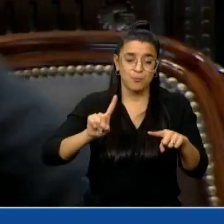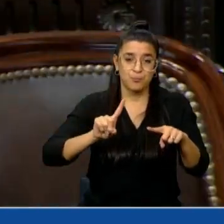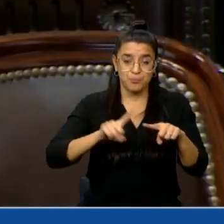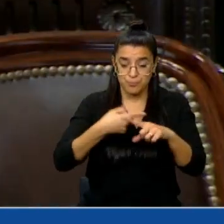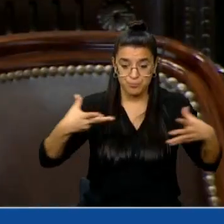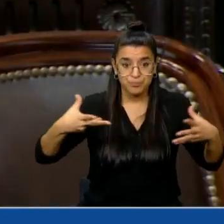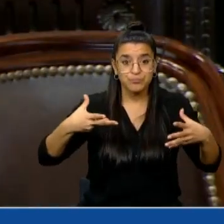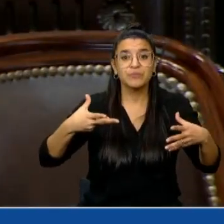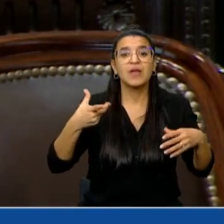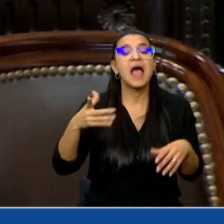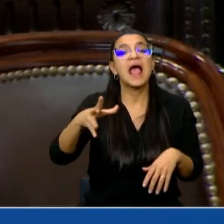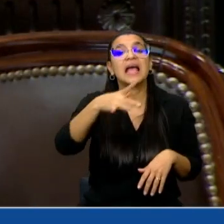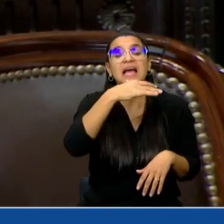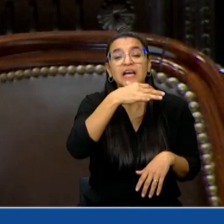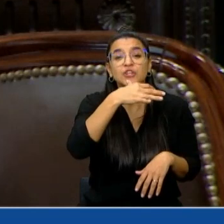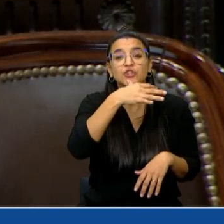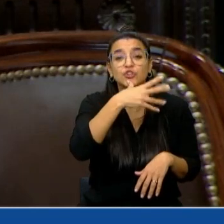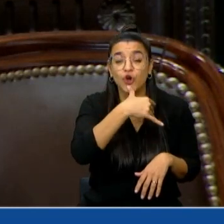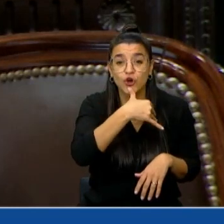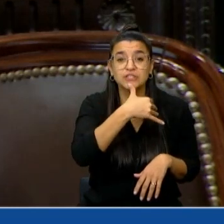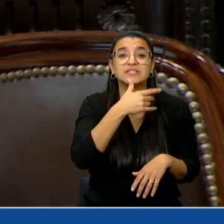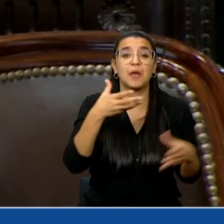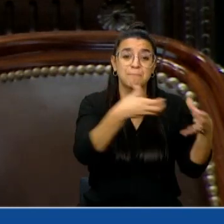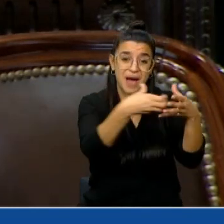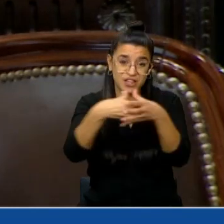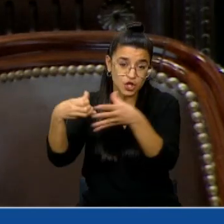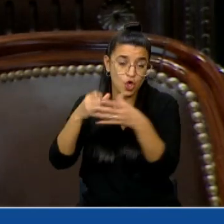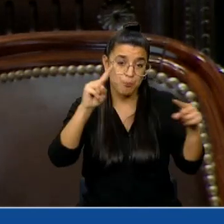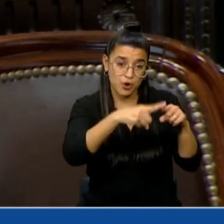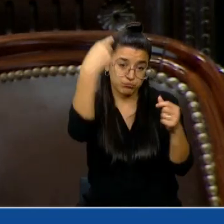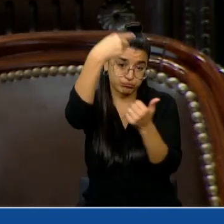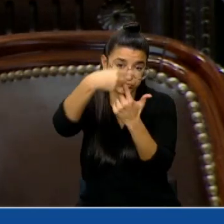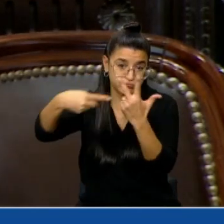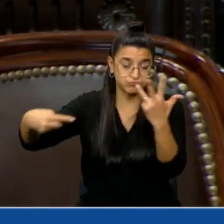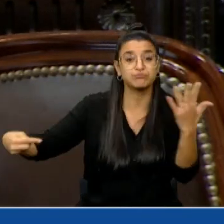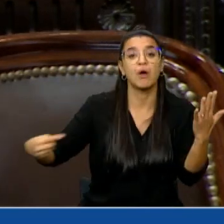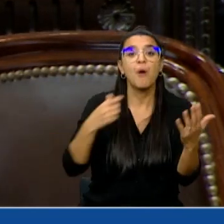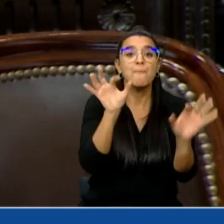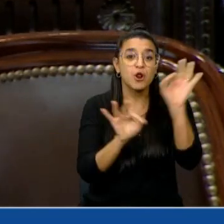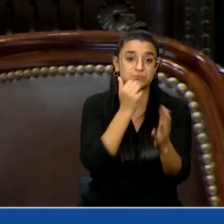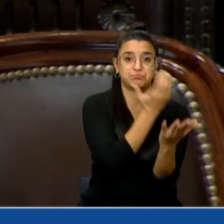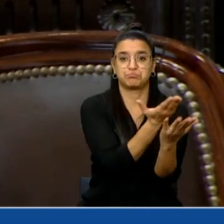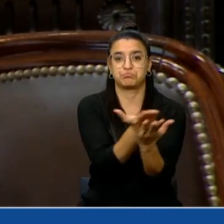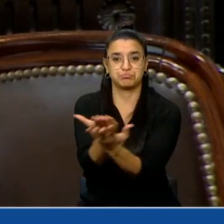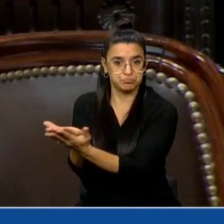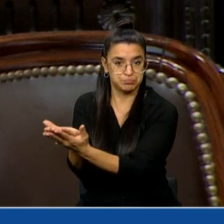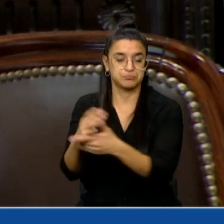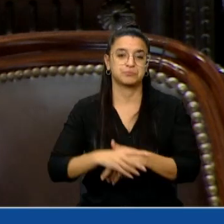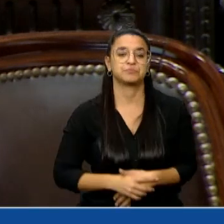fueron 14 partidos políticos presentaron proyectos.